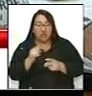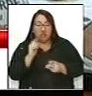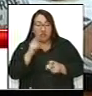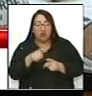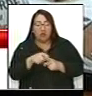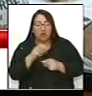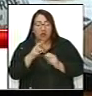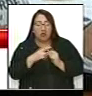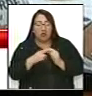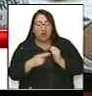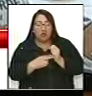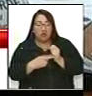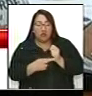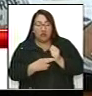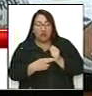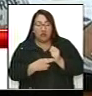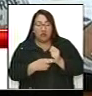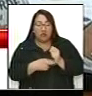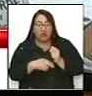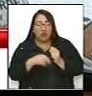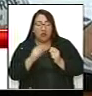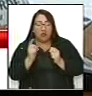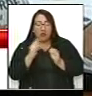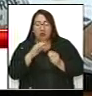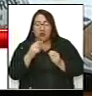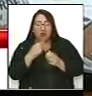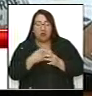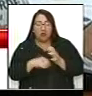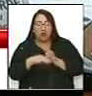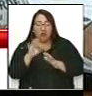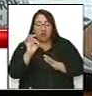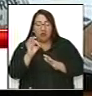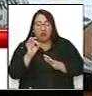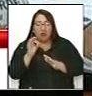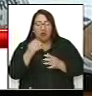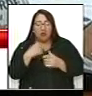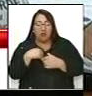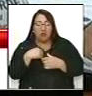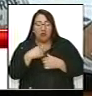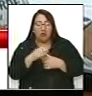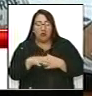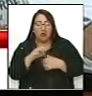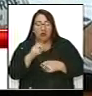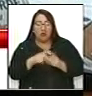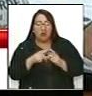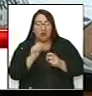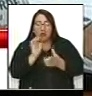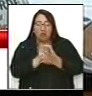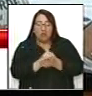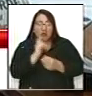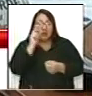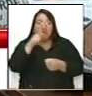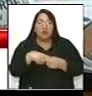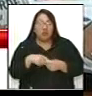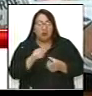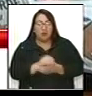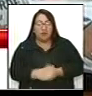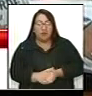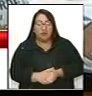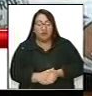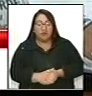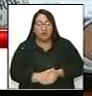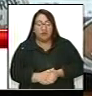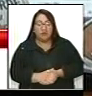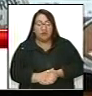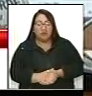a ser regidora, no solamente porque me eligió algún amigo que estaba postulando, sino yo